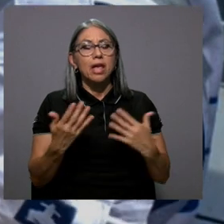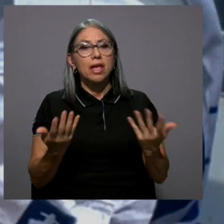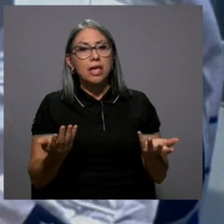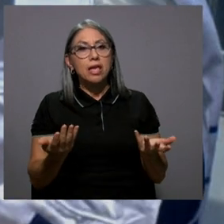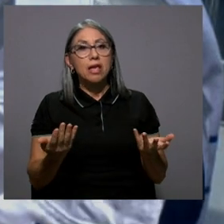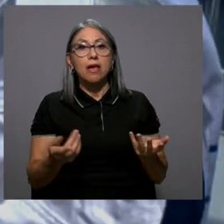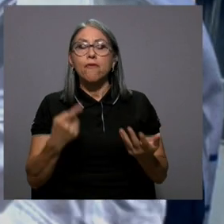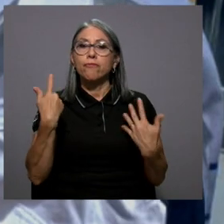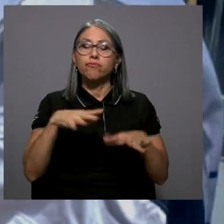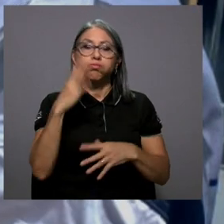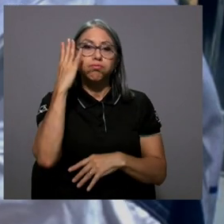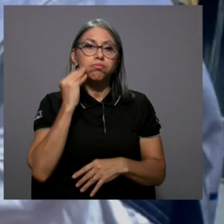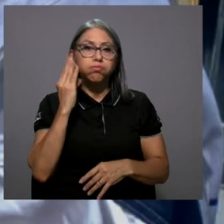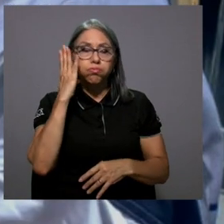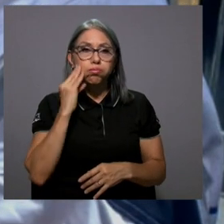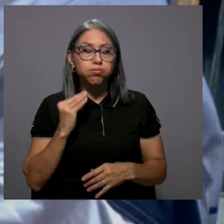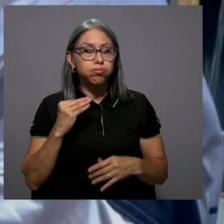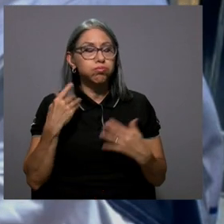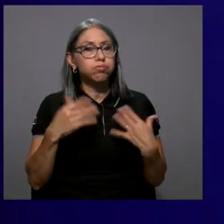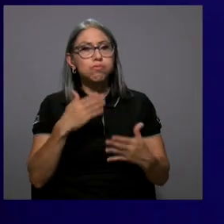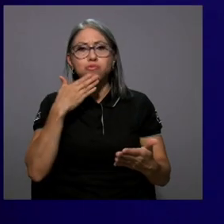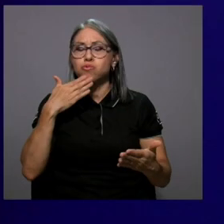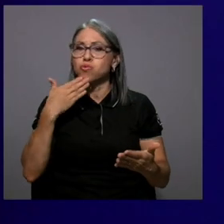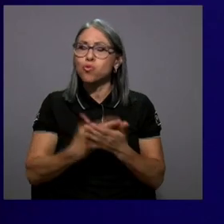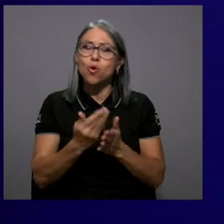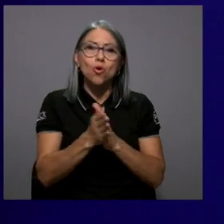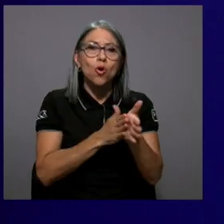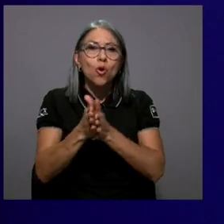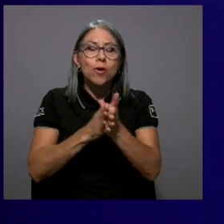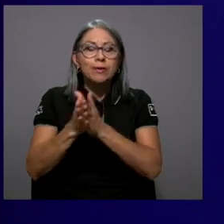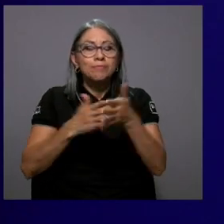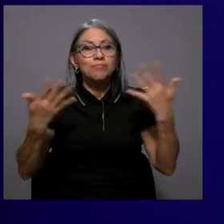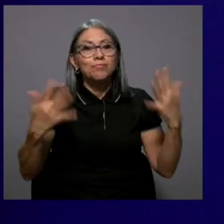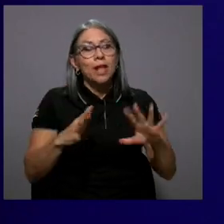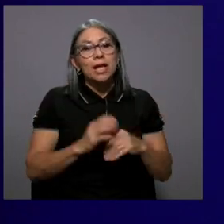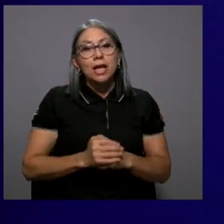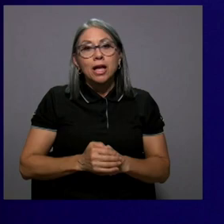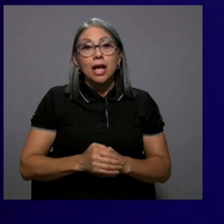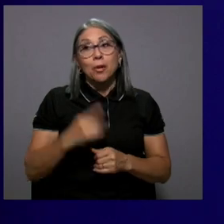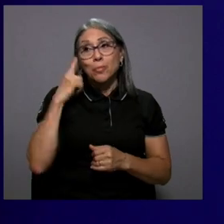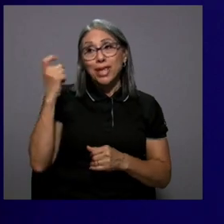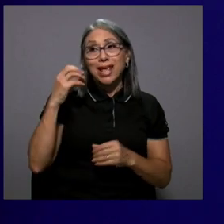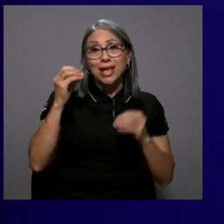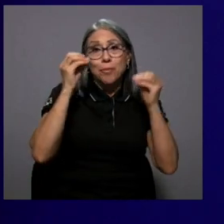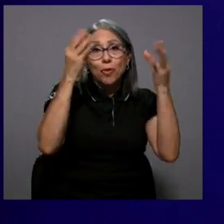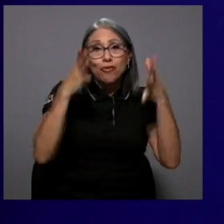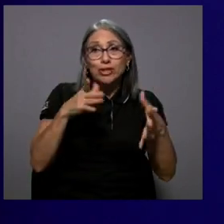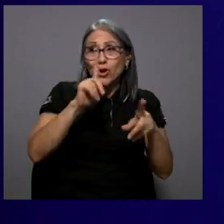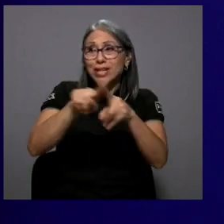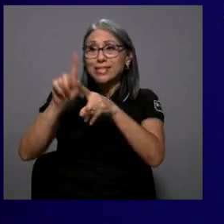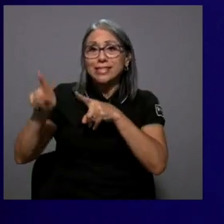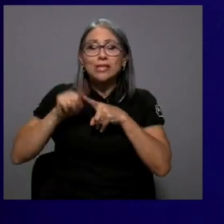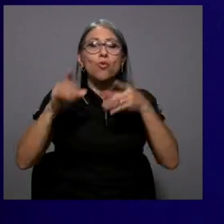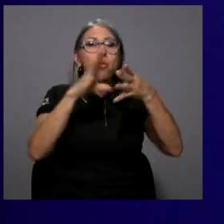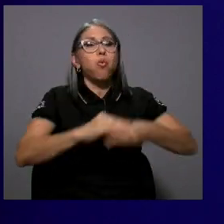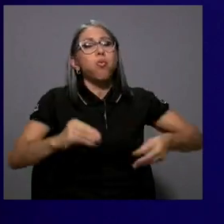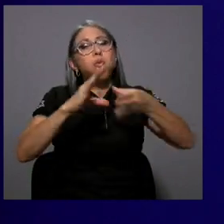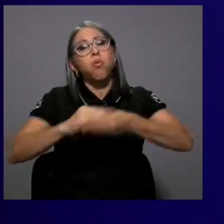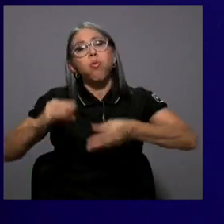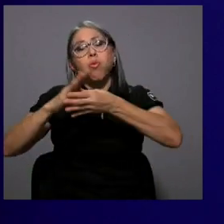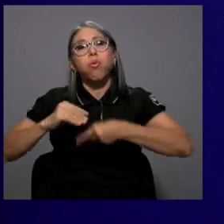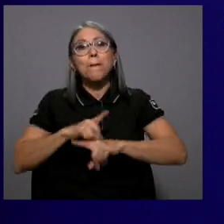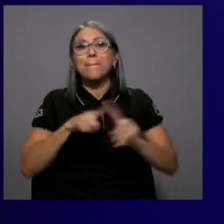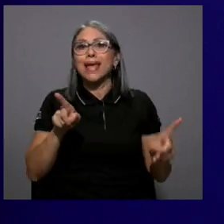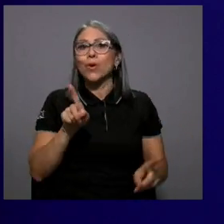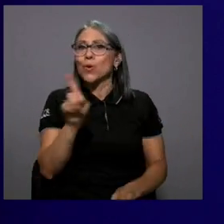fue una experiencia súper enriquecedora. La verdad es que los profesores cuentan, ¿verdad?, sobre experiencias y